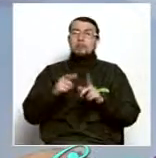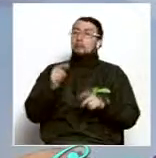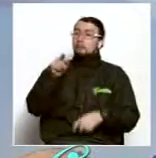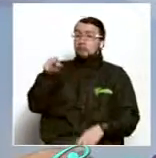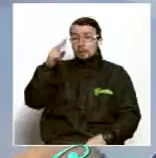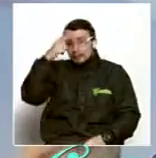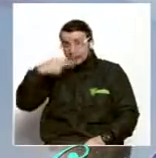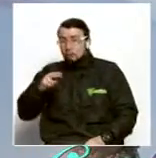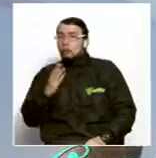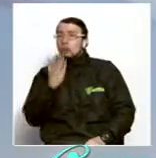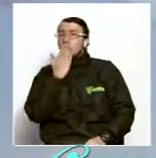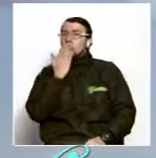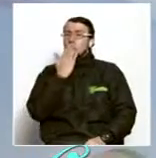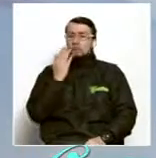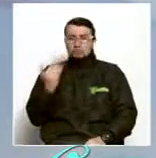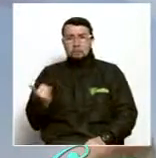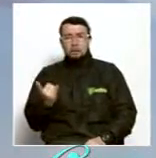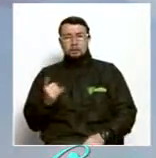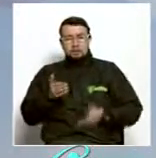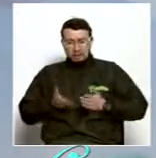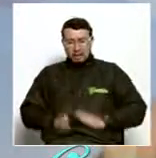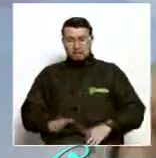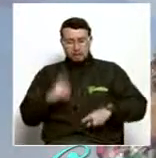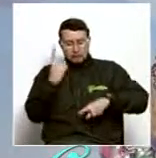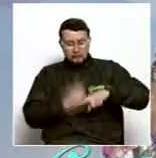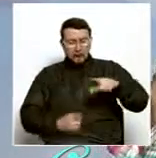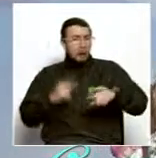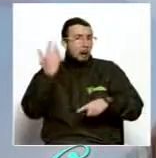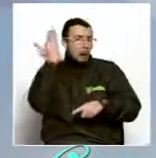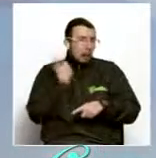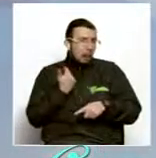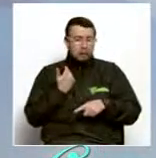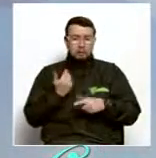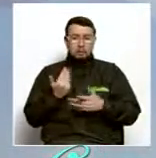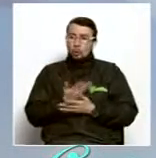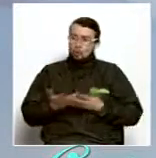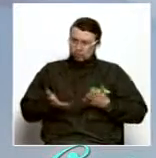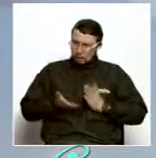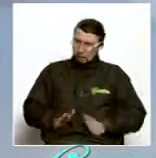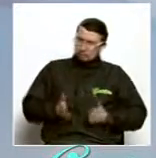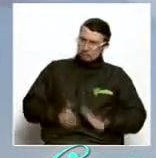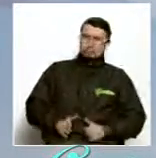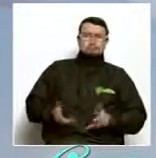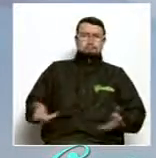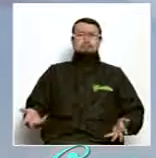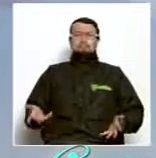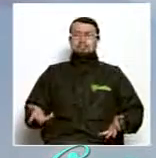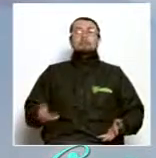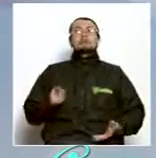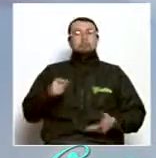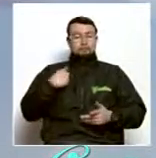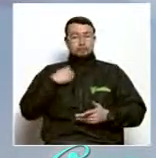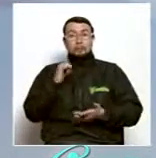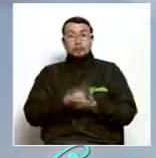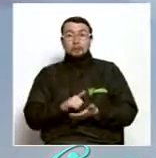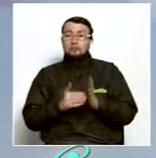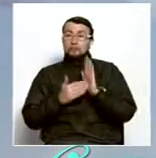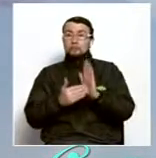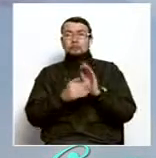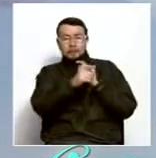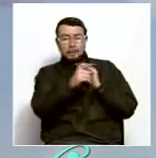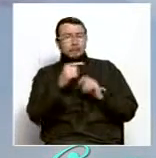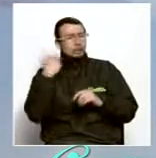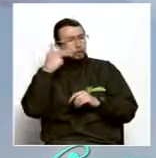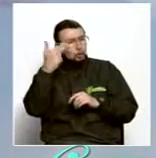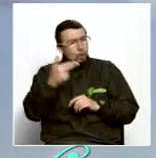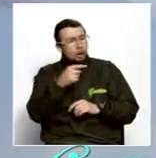indígenas naciendo sin dedos, sin manos, sin orejas, con problemas terribles. Por eso yo que les quiero mostrar este caso clínico, para